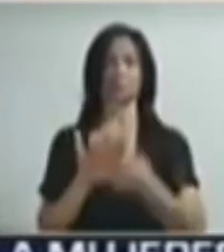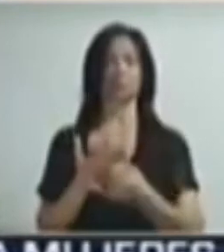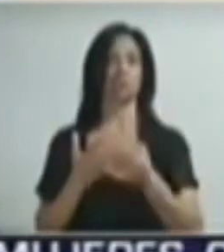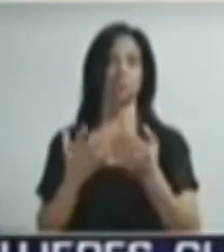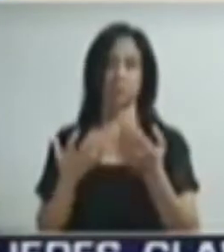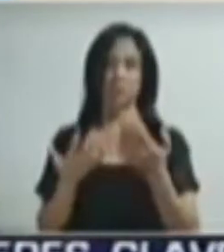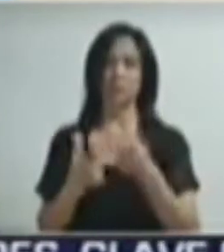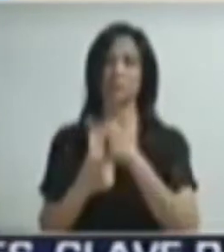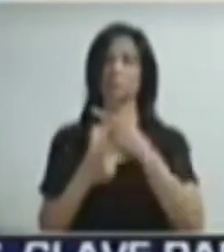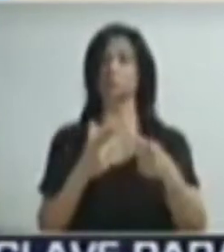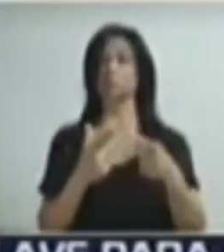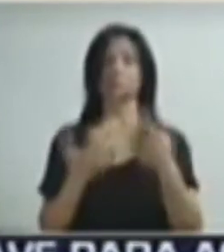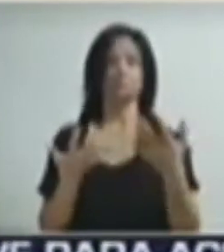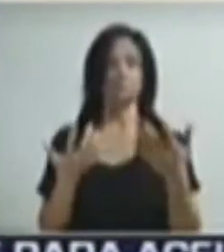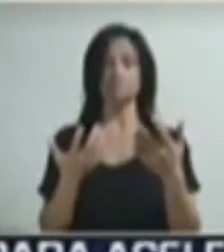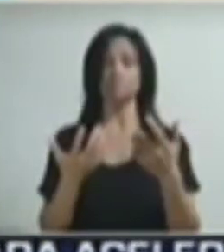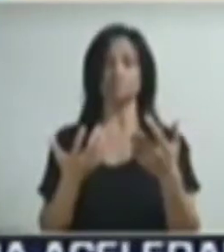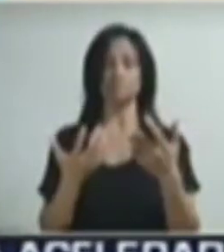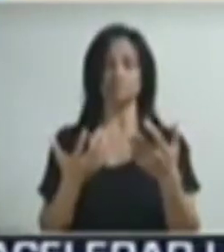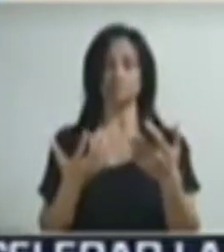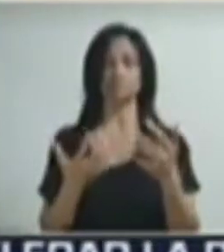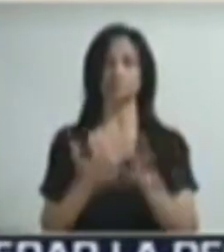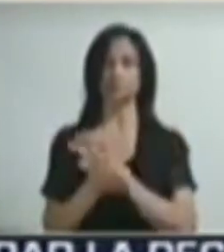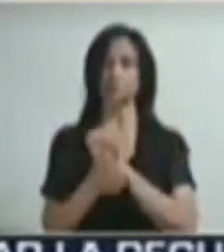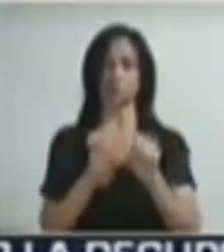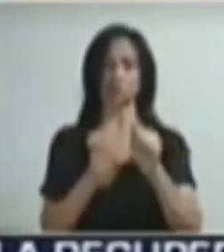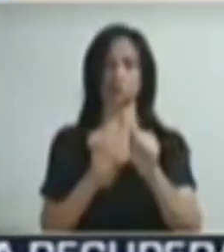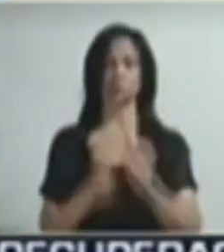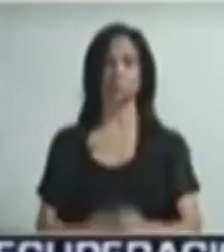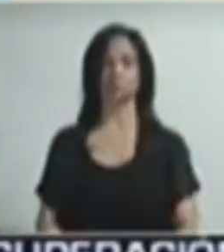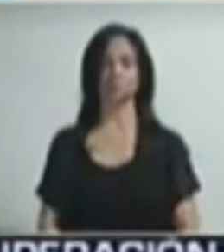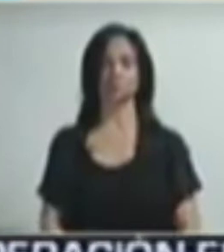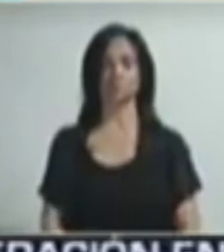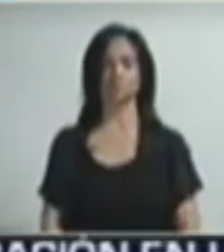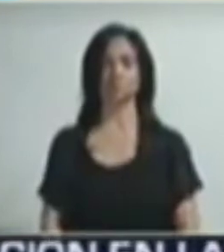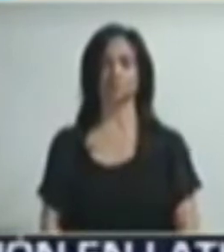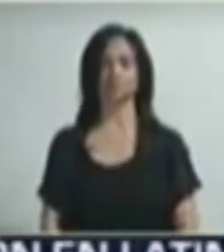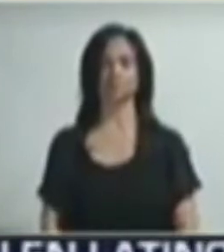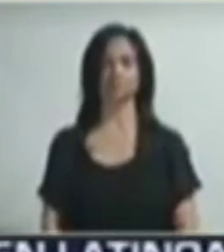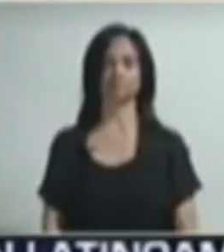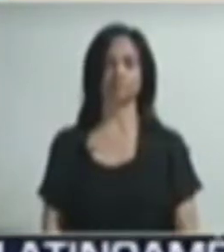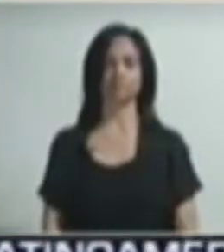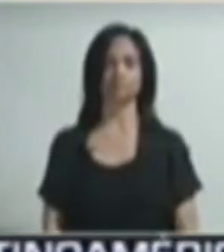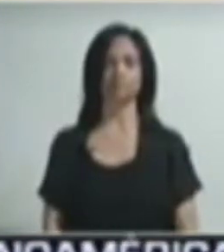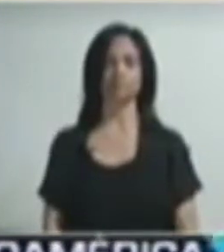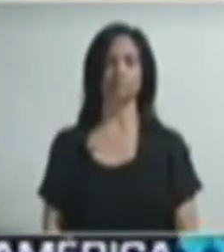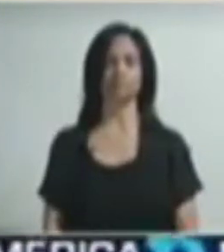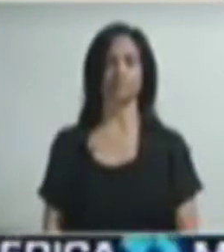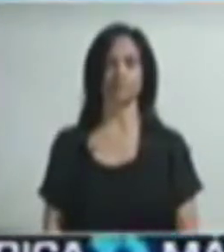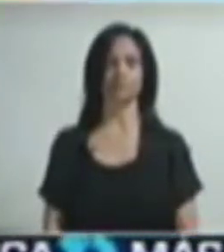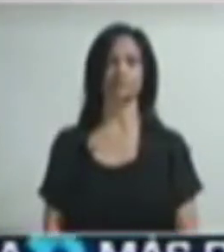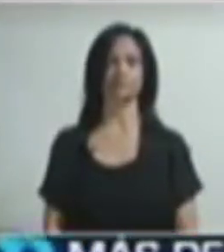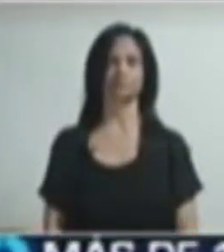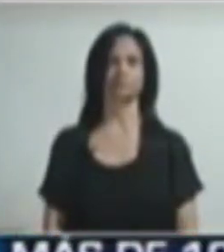básicamente se dejó de trabajar en lo que es la parte técnica, tanto de riego y manejo de los